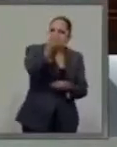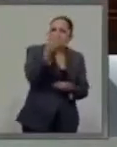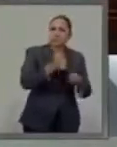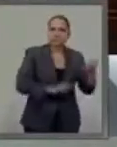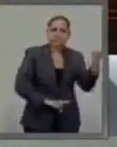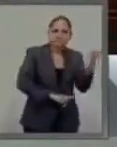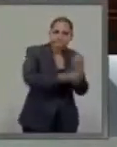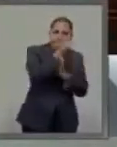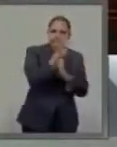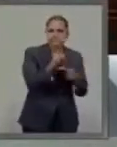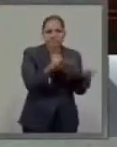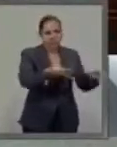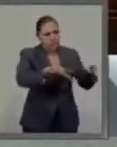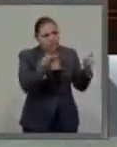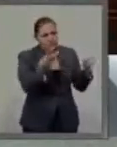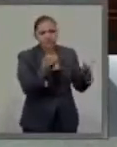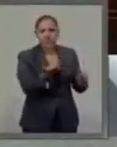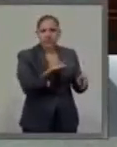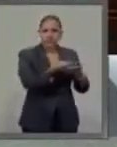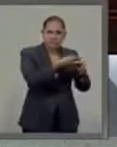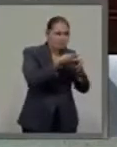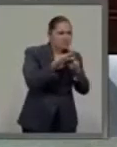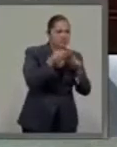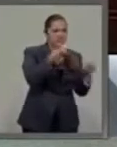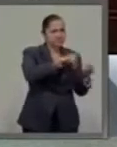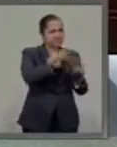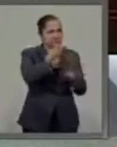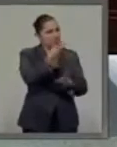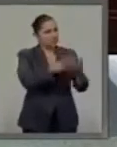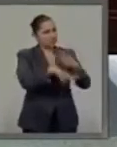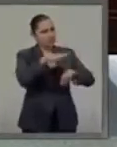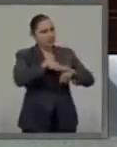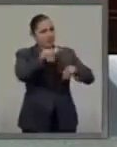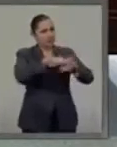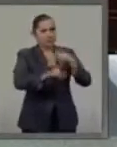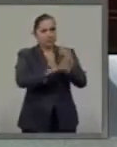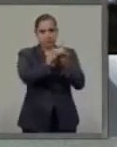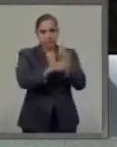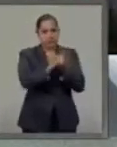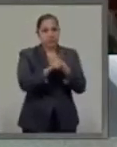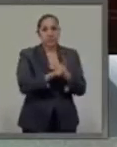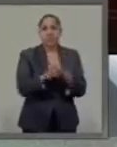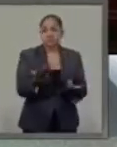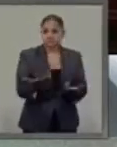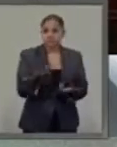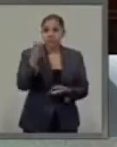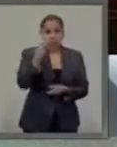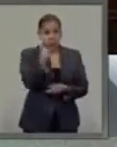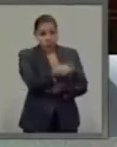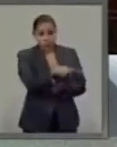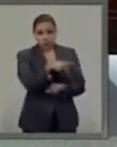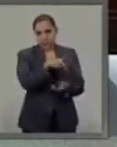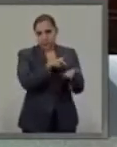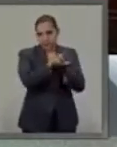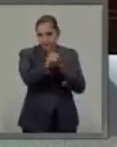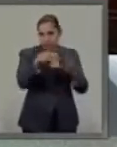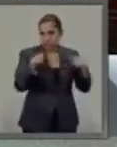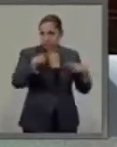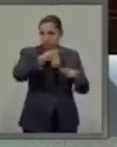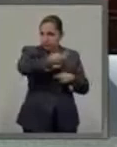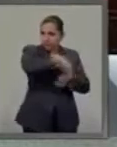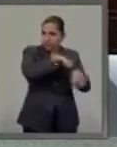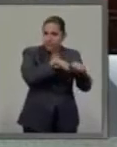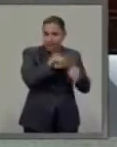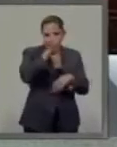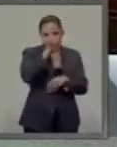de hambre que permite un sindicalismo pasivo, que le quita sus derechos a los trabajadores, el derecho a una